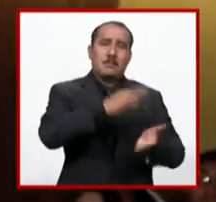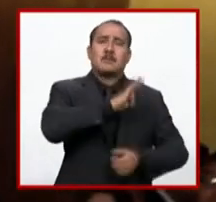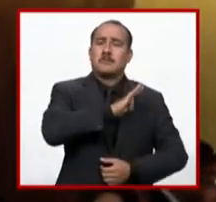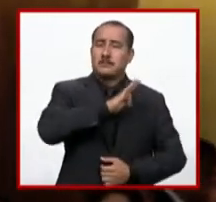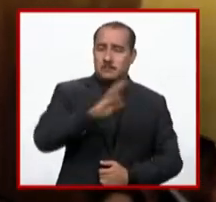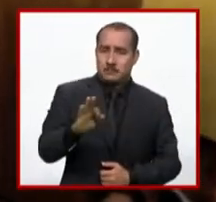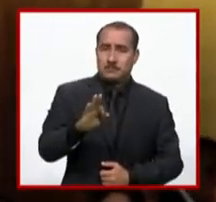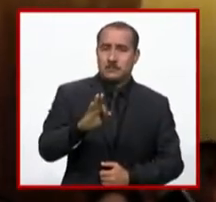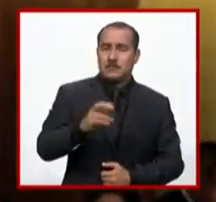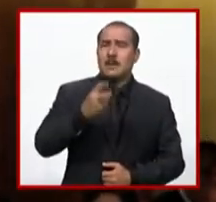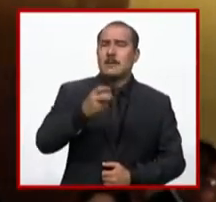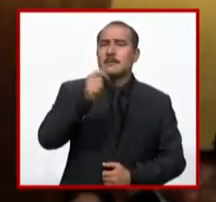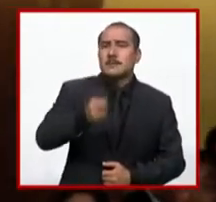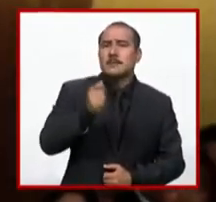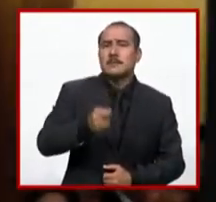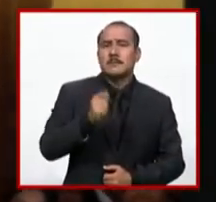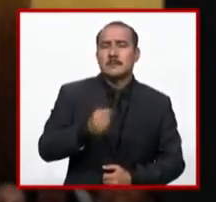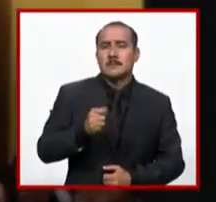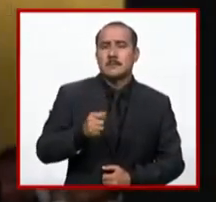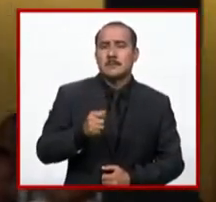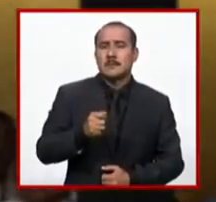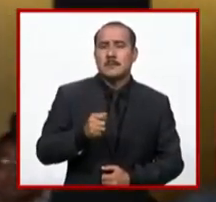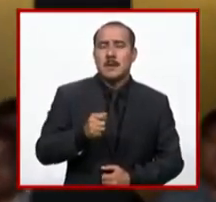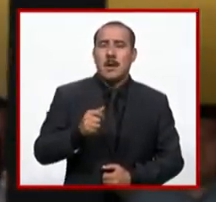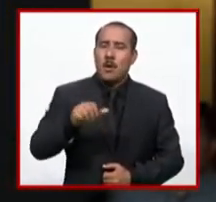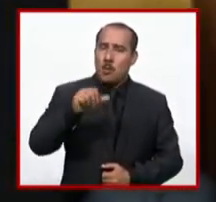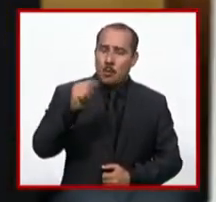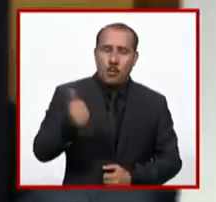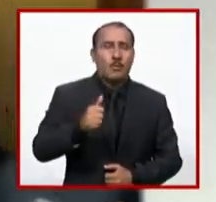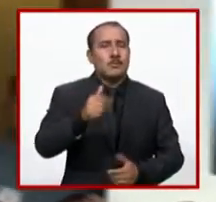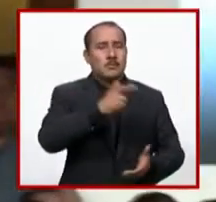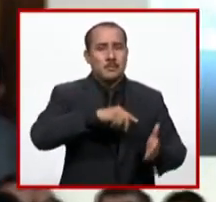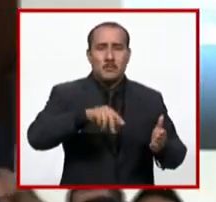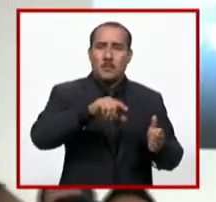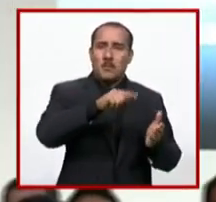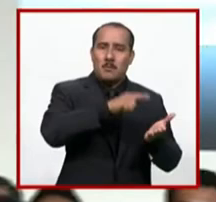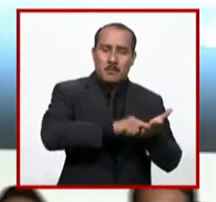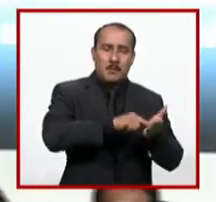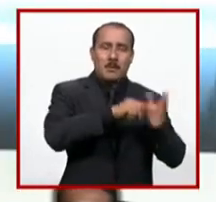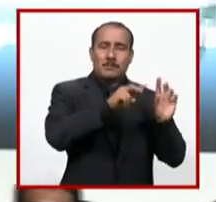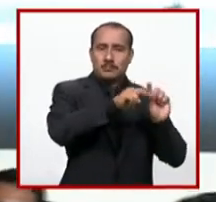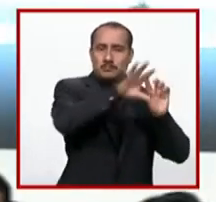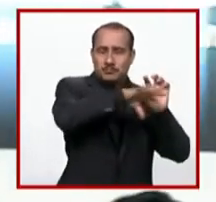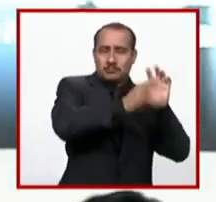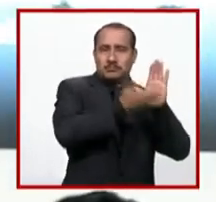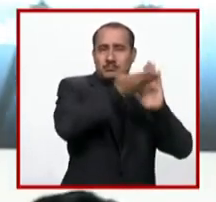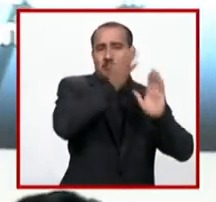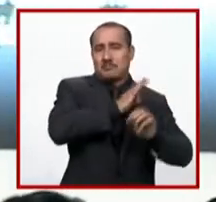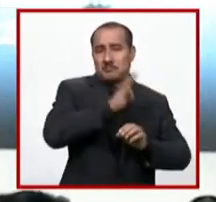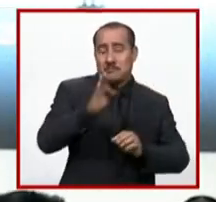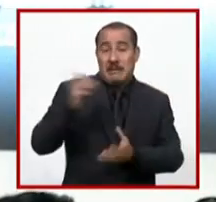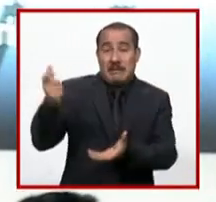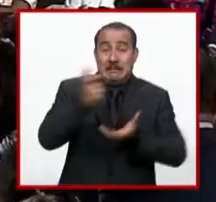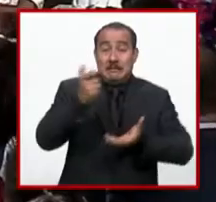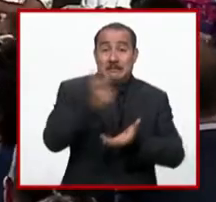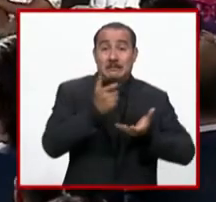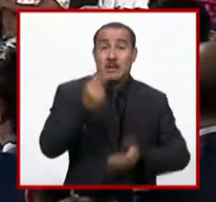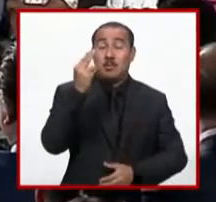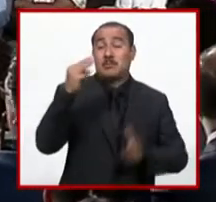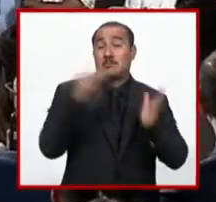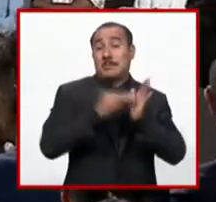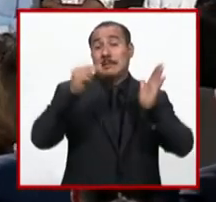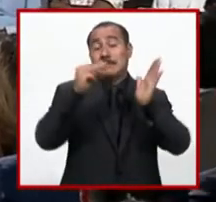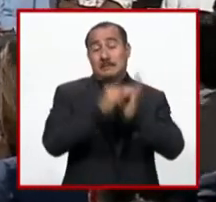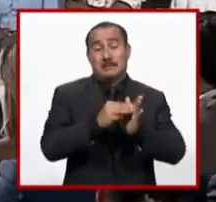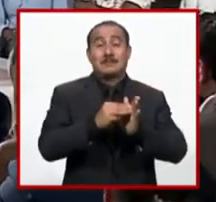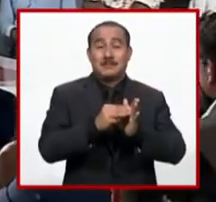permitió abrir la segunda generación de inversión eólica. El día de hoy, Oaxaca tiene inversiones por más de 2 mil millones,